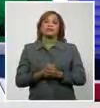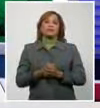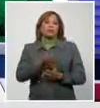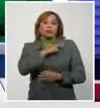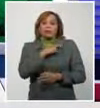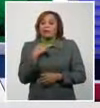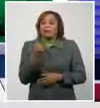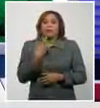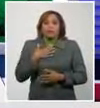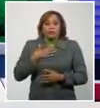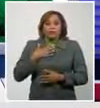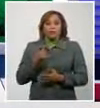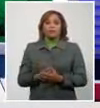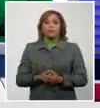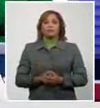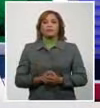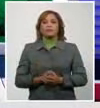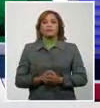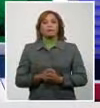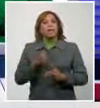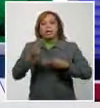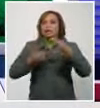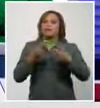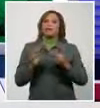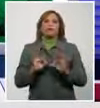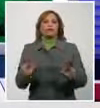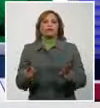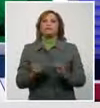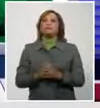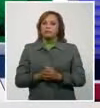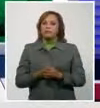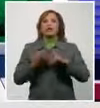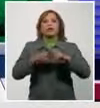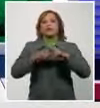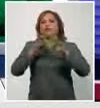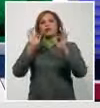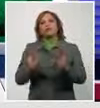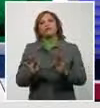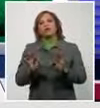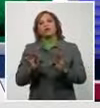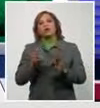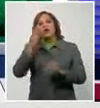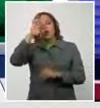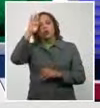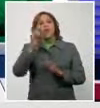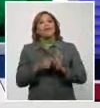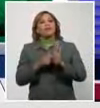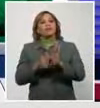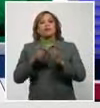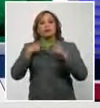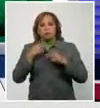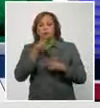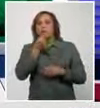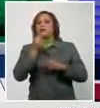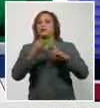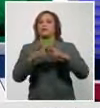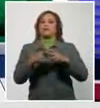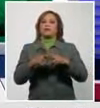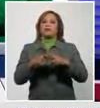nosotros. ¿Sí? Hay que hacerlo, porque esto hay que resolverlo. Cuba lo ha demostrado que lo puede resolver. Entonces,